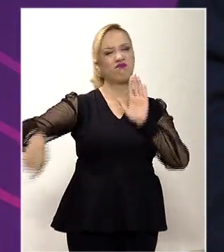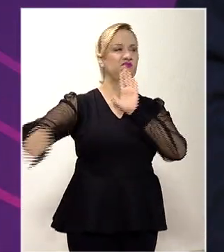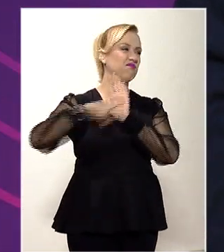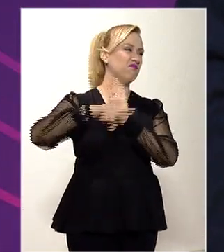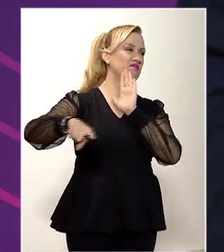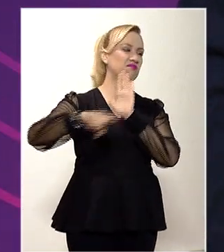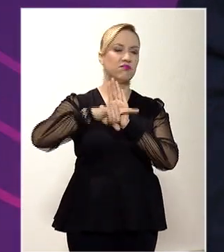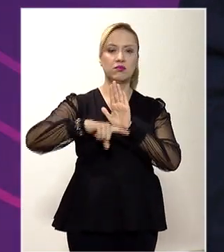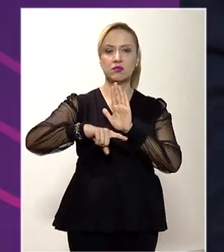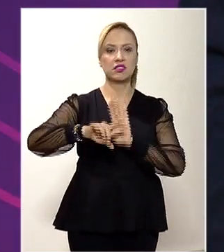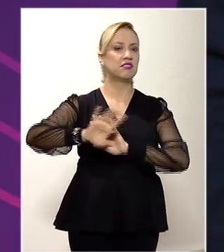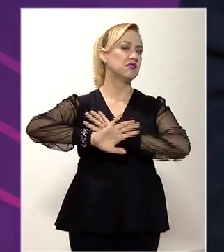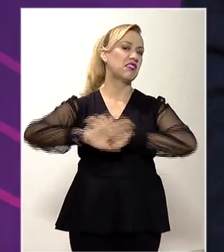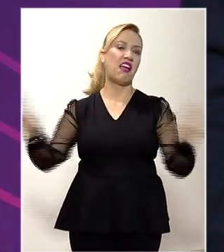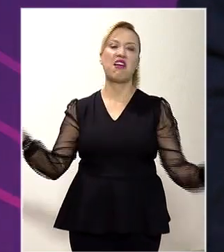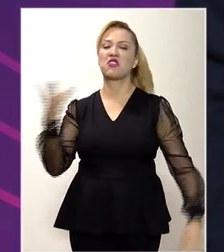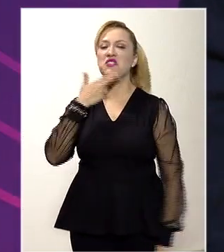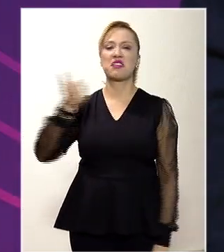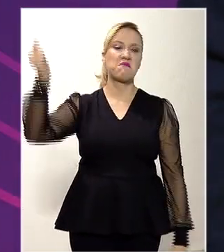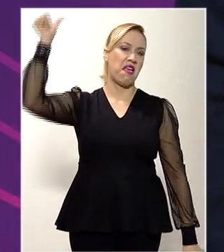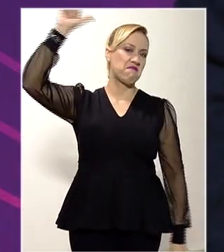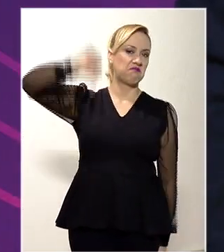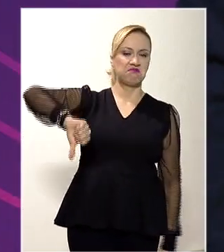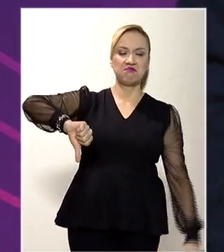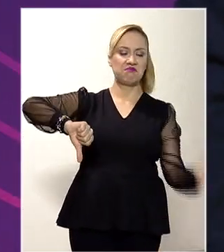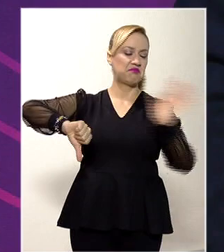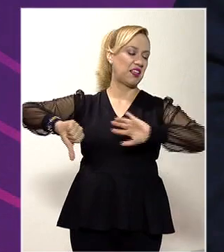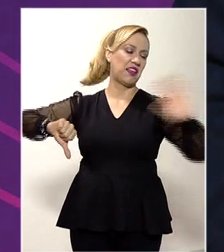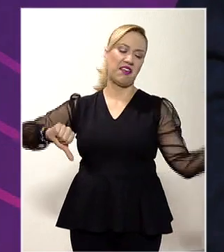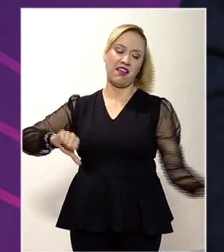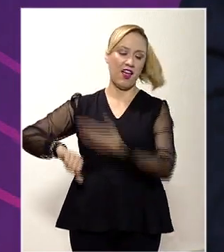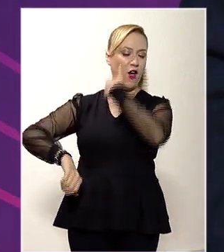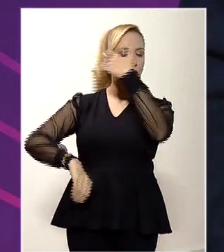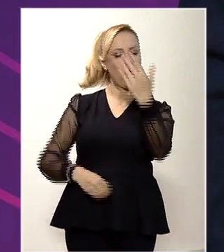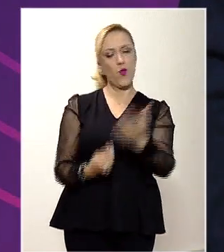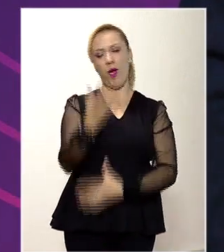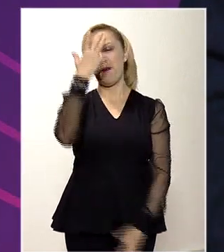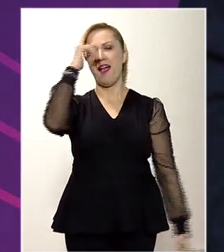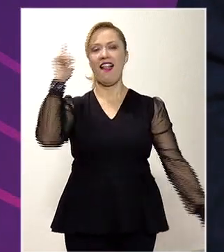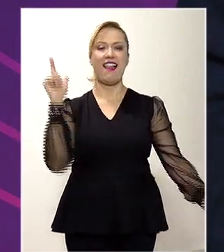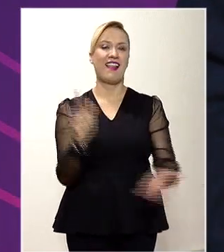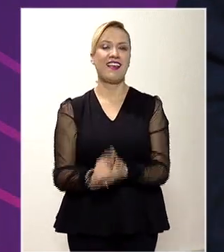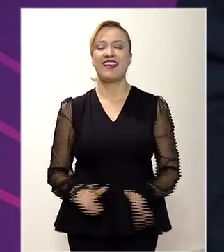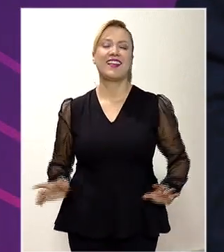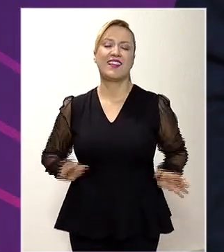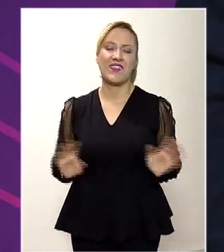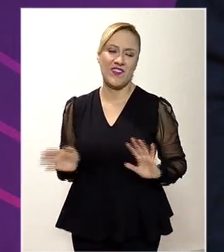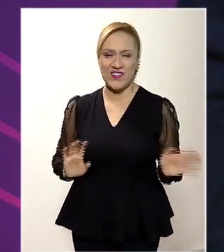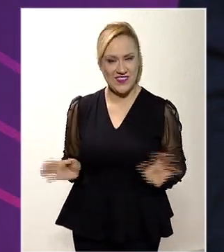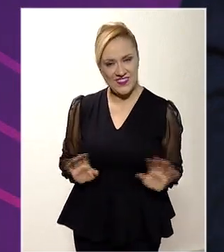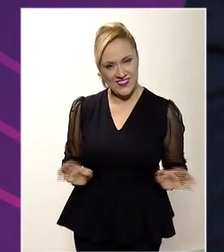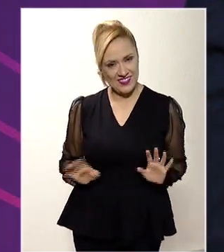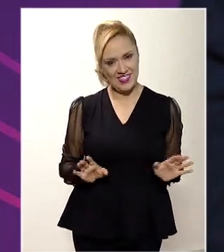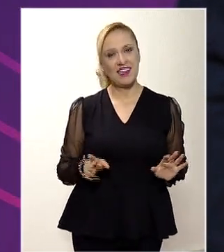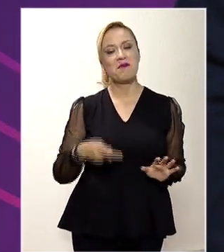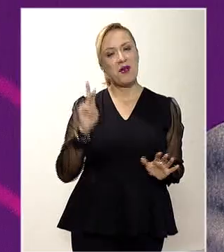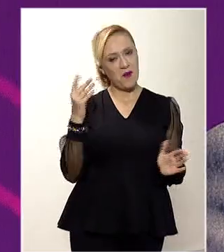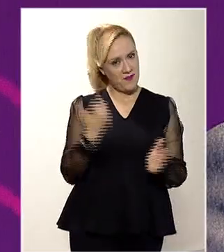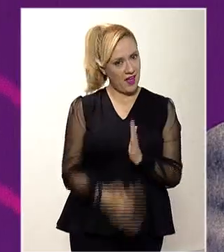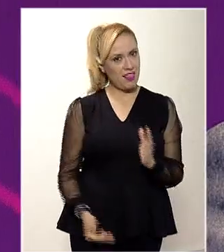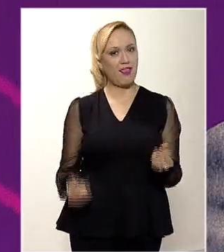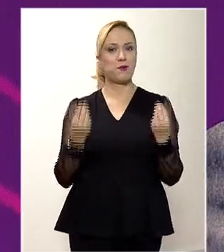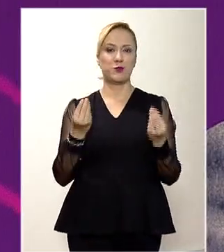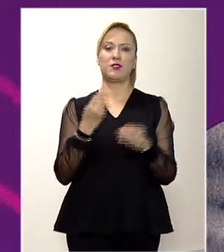decir, ya, no salió, no funcionó. Hay que hacer ¿no? Hay que hacer una nueva ley, hay que reformarla, por favor. ¿no? Ya. Pero sí faltan